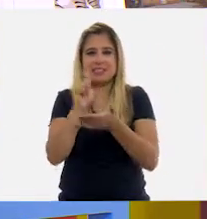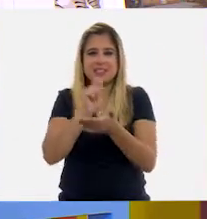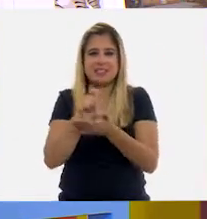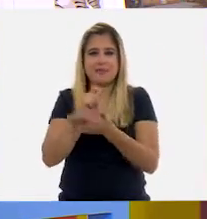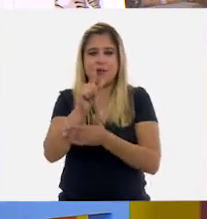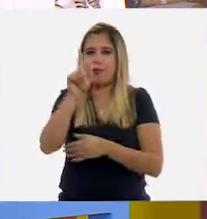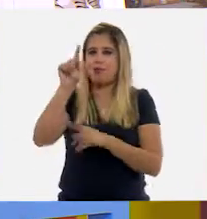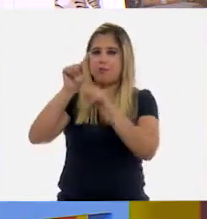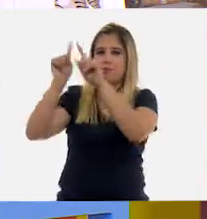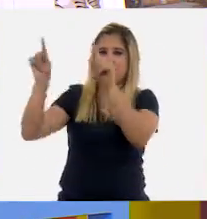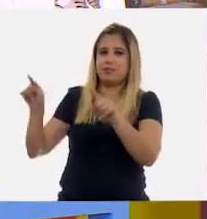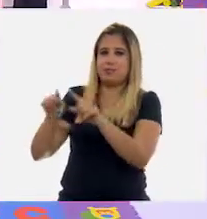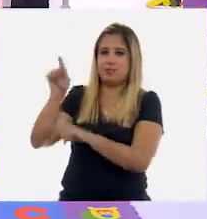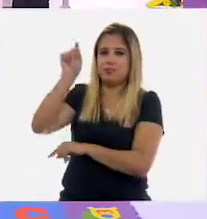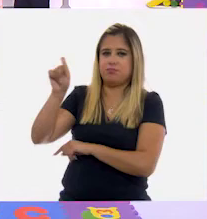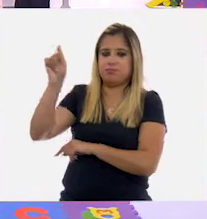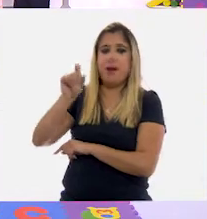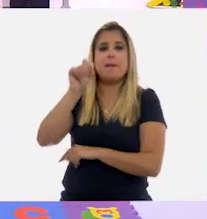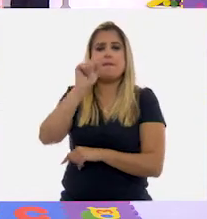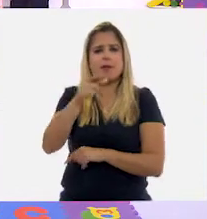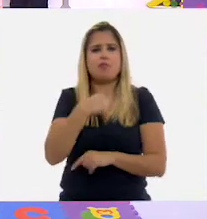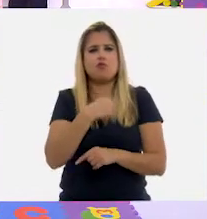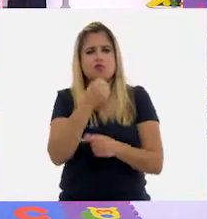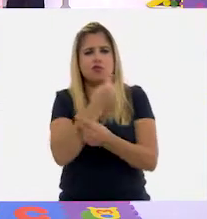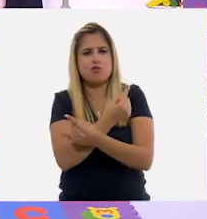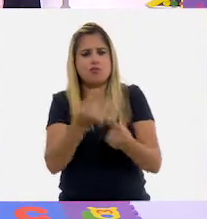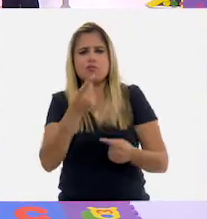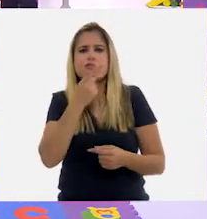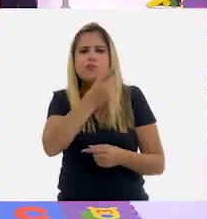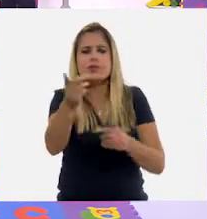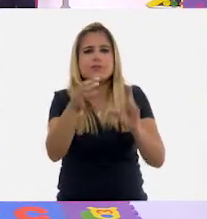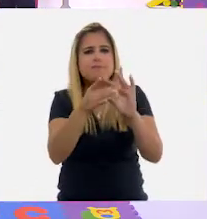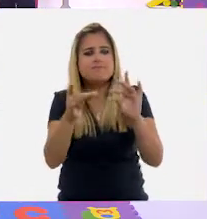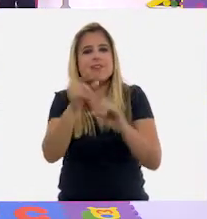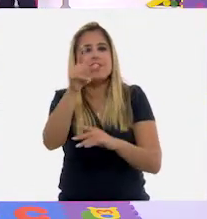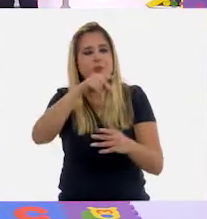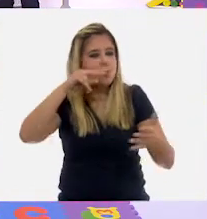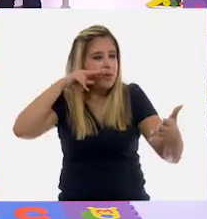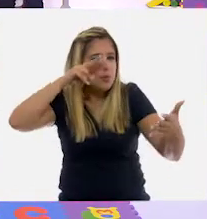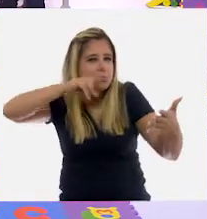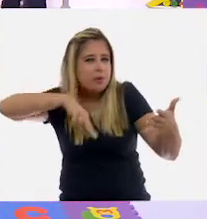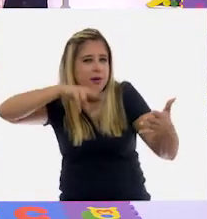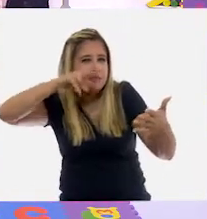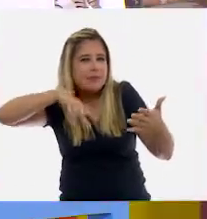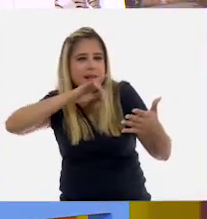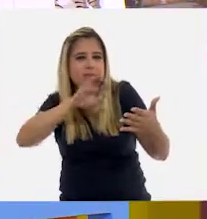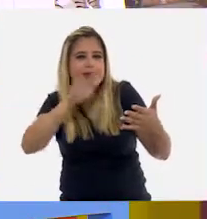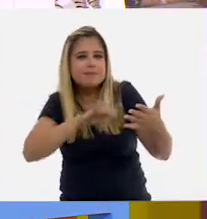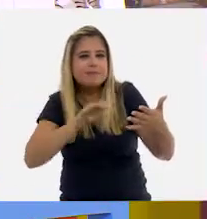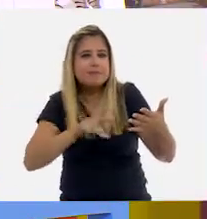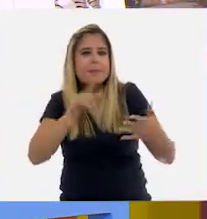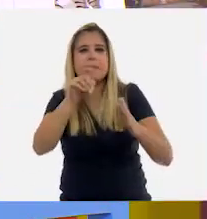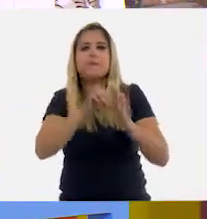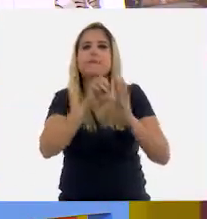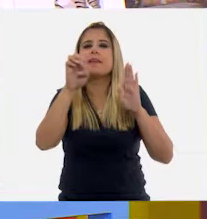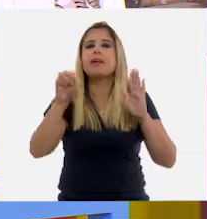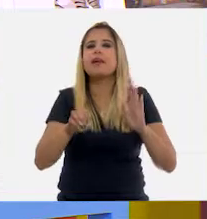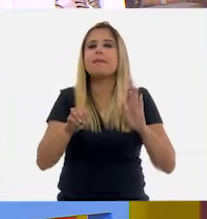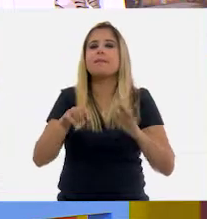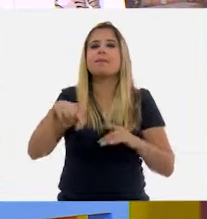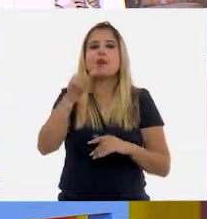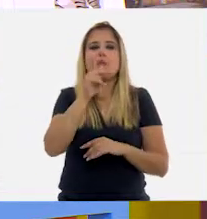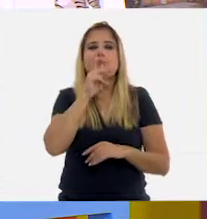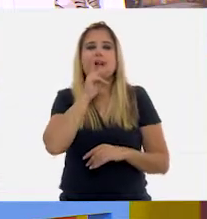escribirlas en el pizarrón. Muy bien. Yo también le digo a los niños que vayamos viendo. Yo voy a ponerles un ejemplo de